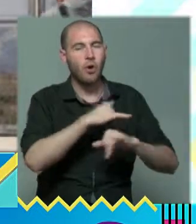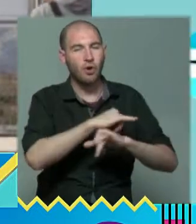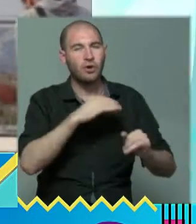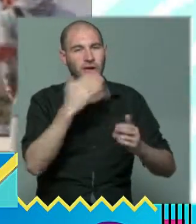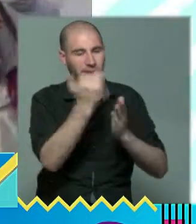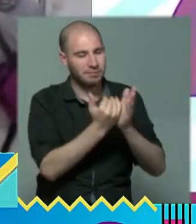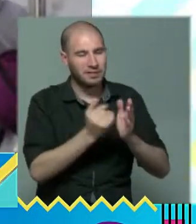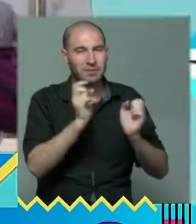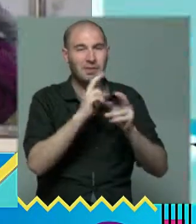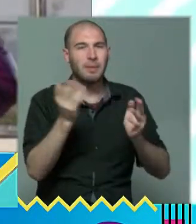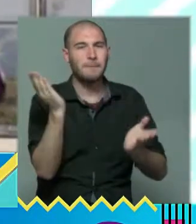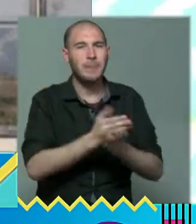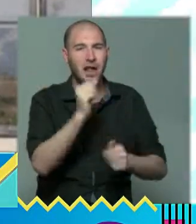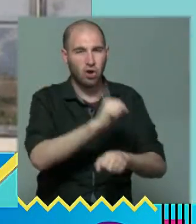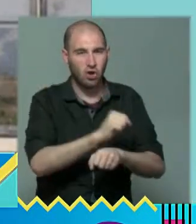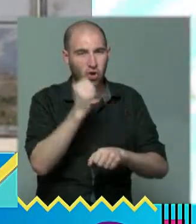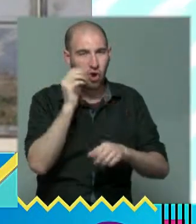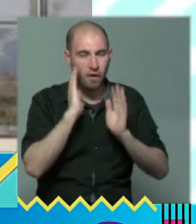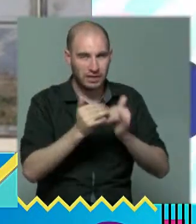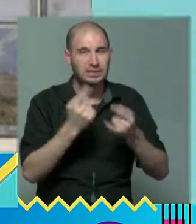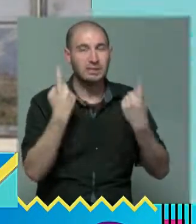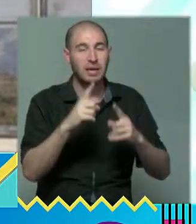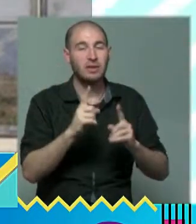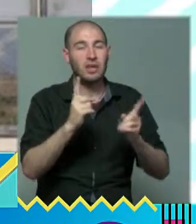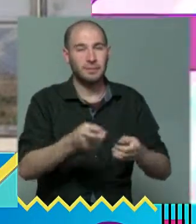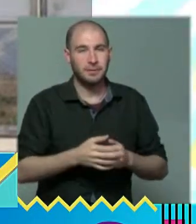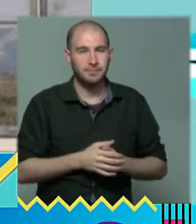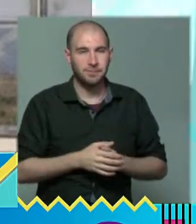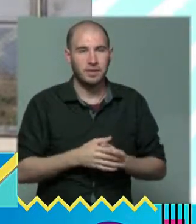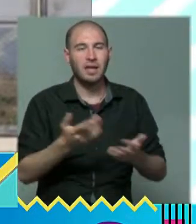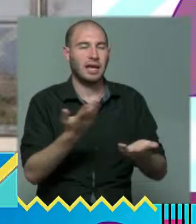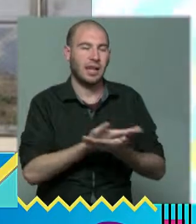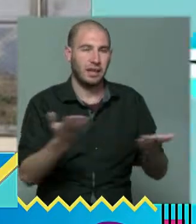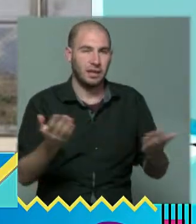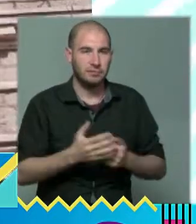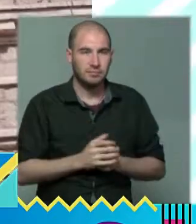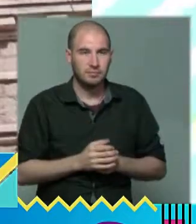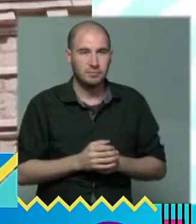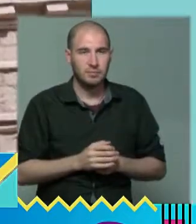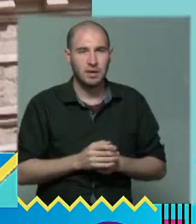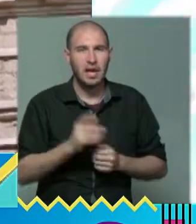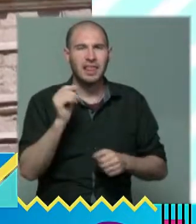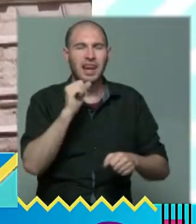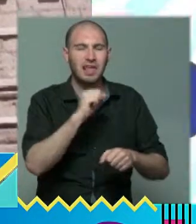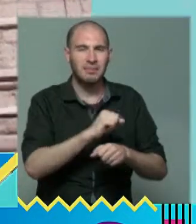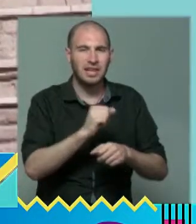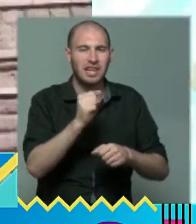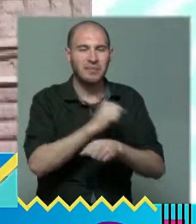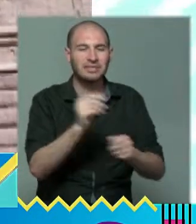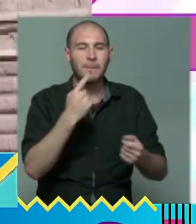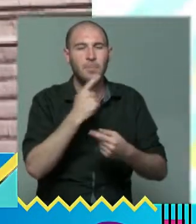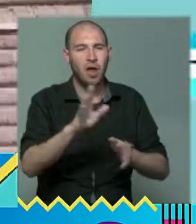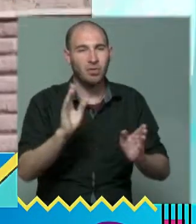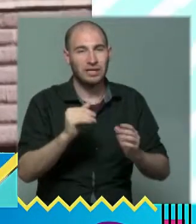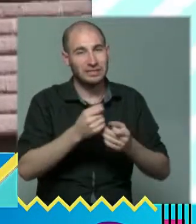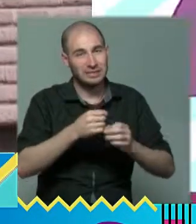más específico sobre el penal juvenil, pero también preguntarte en el caso general, si amerita quitar la libertad condicional